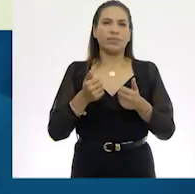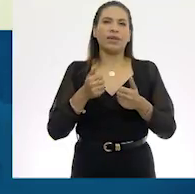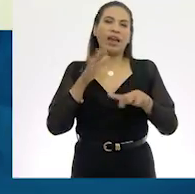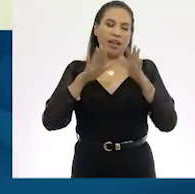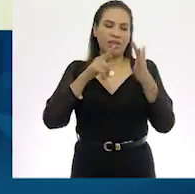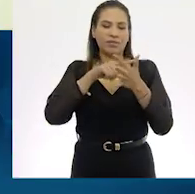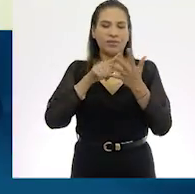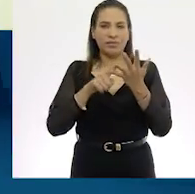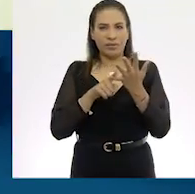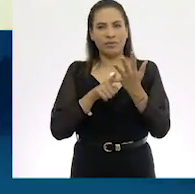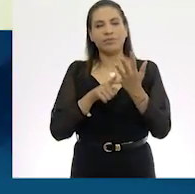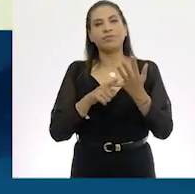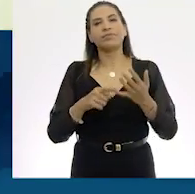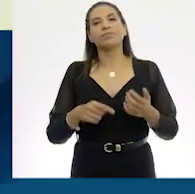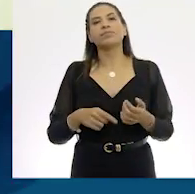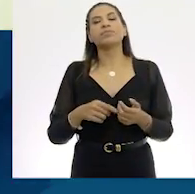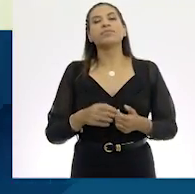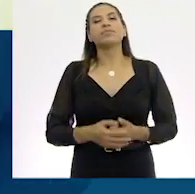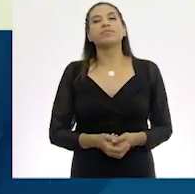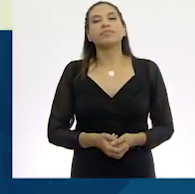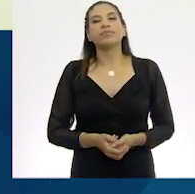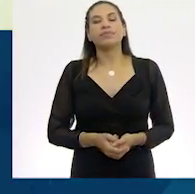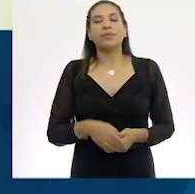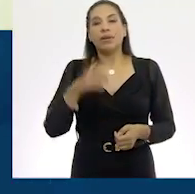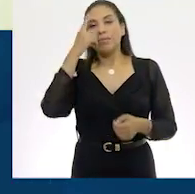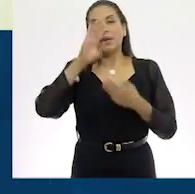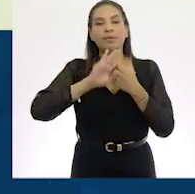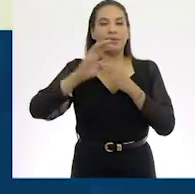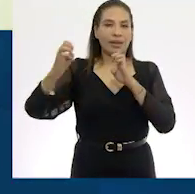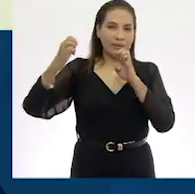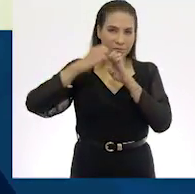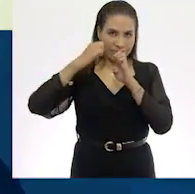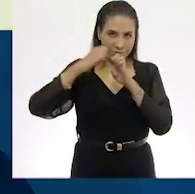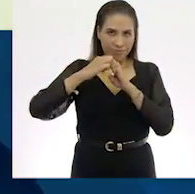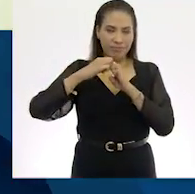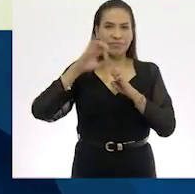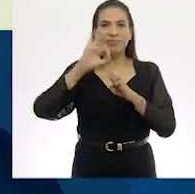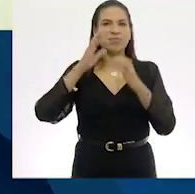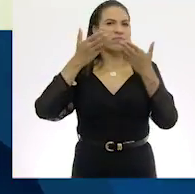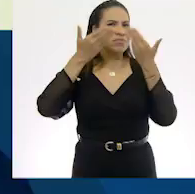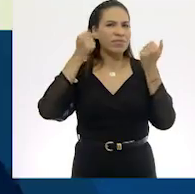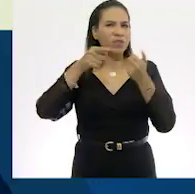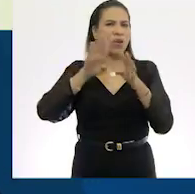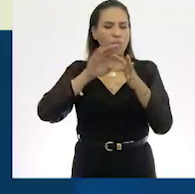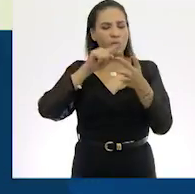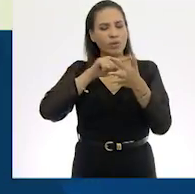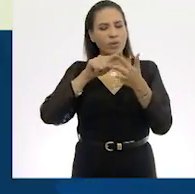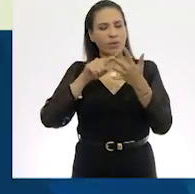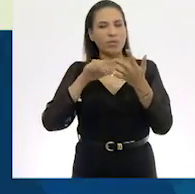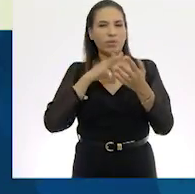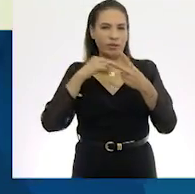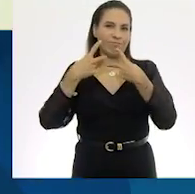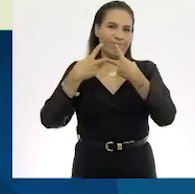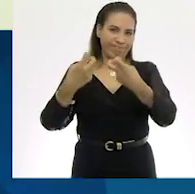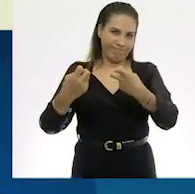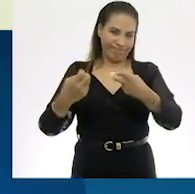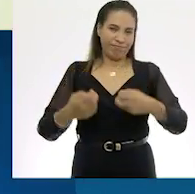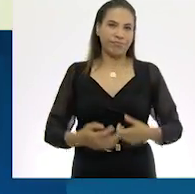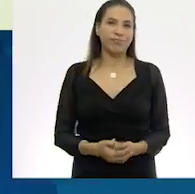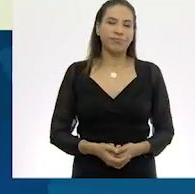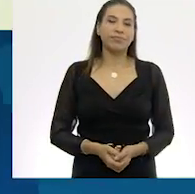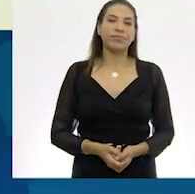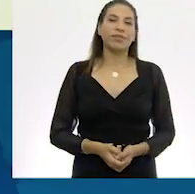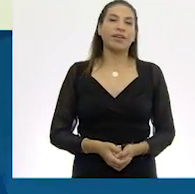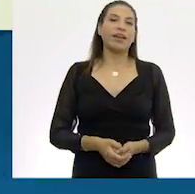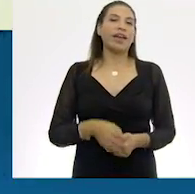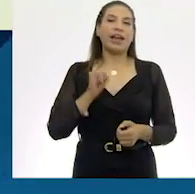2. ¿Por qué alguien empezó a contar? Para evitar engaños, si no supieras contar, podrían robarte.